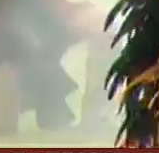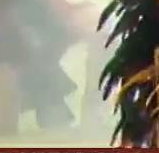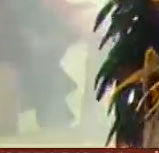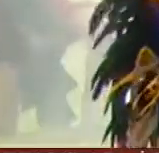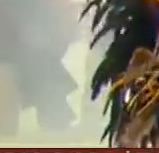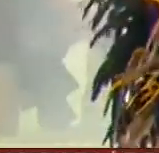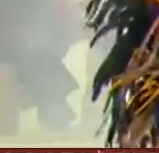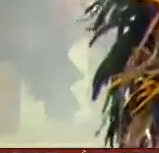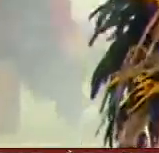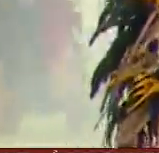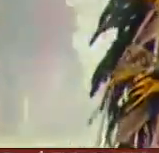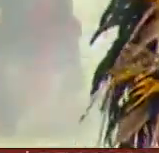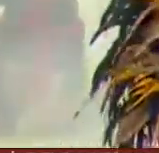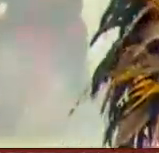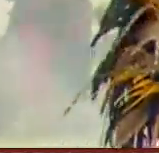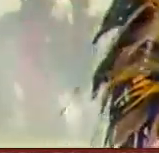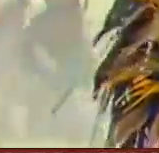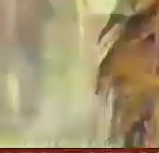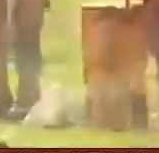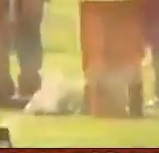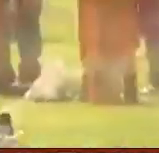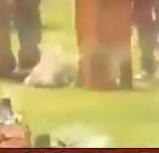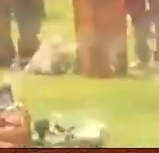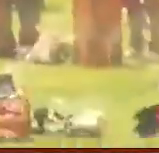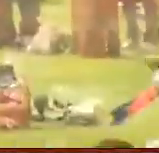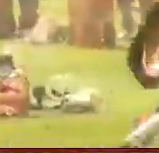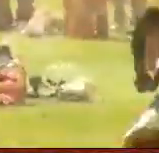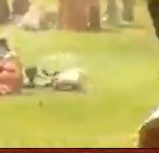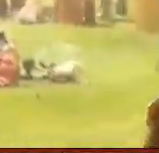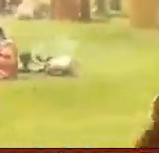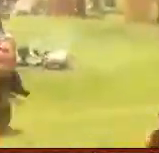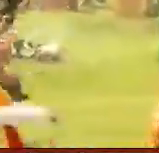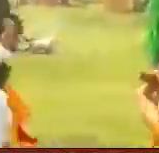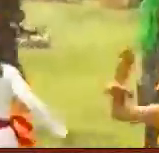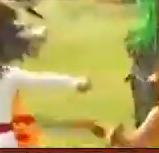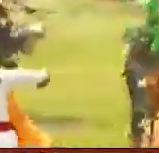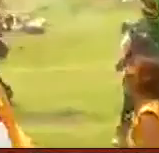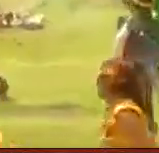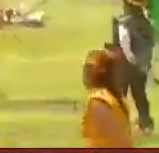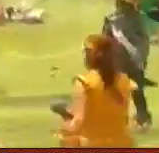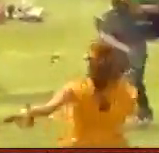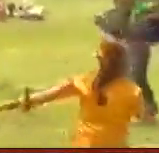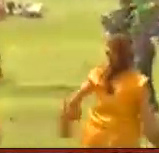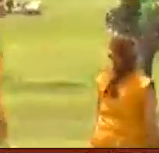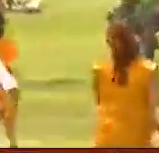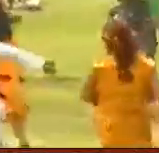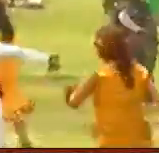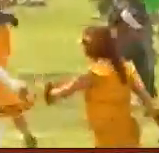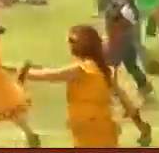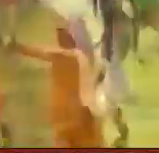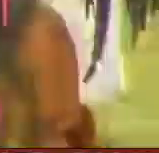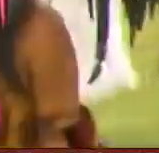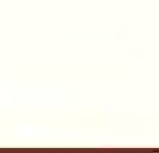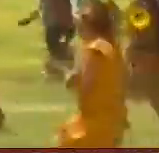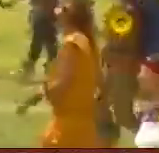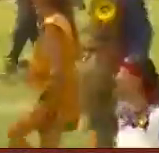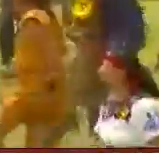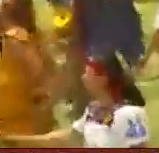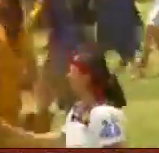de avalar la marca, contaron con el apoyo de 21 visores expertos en danza mexicana.